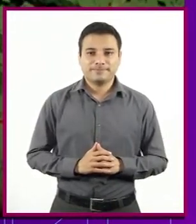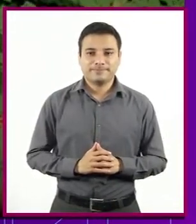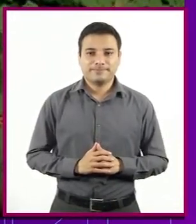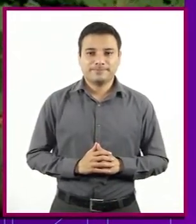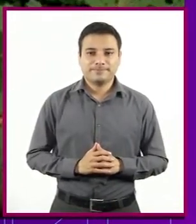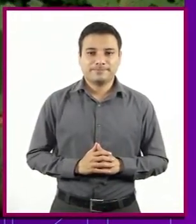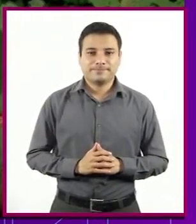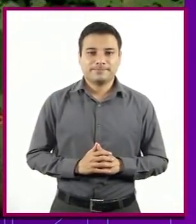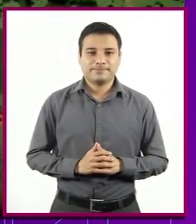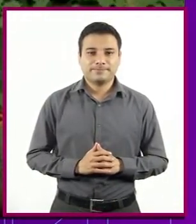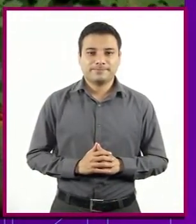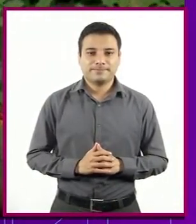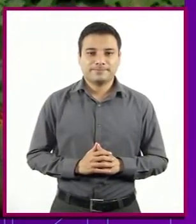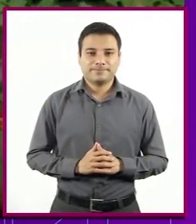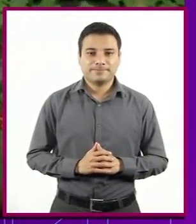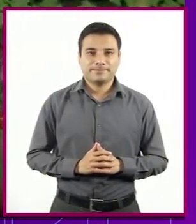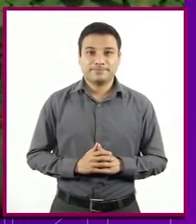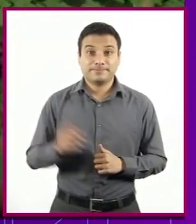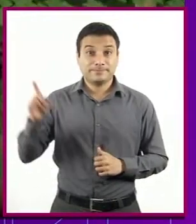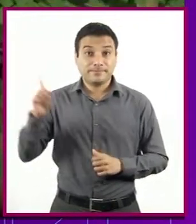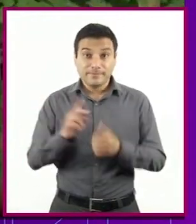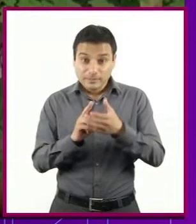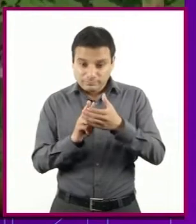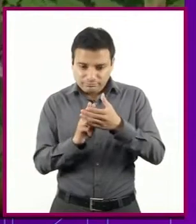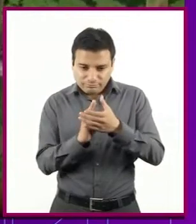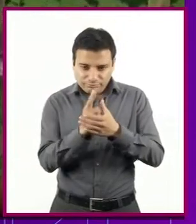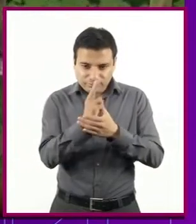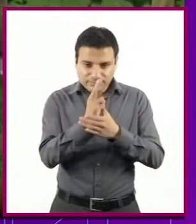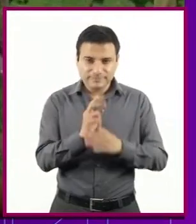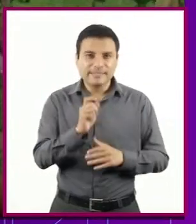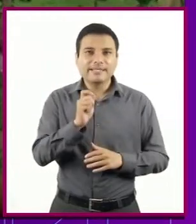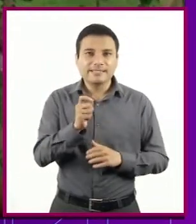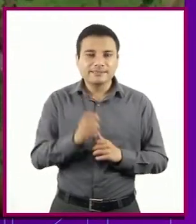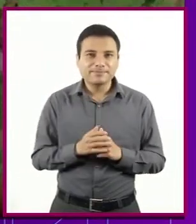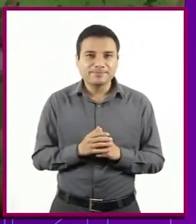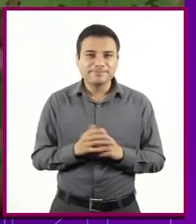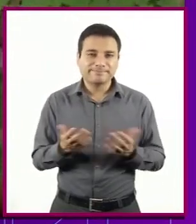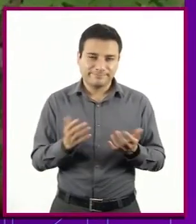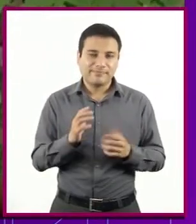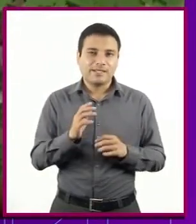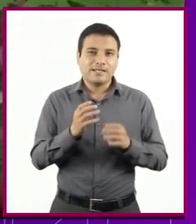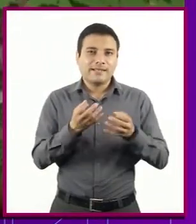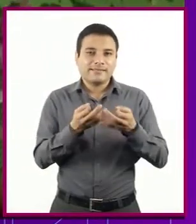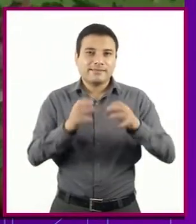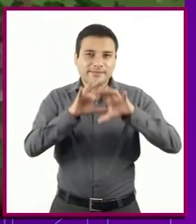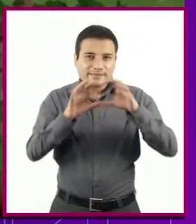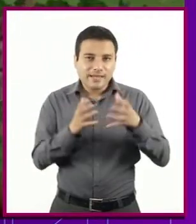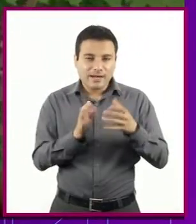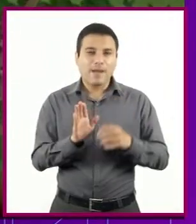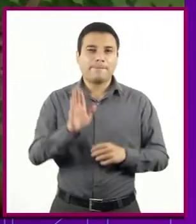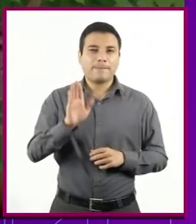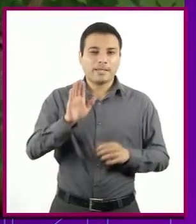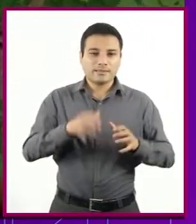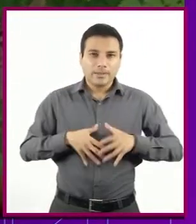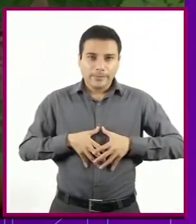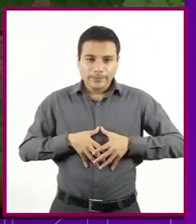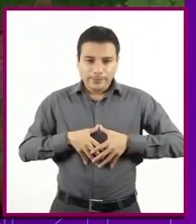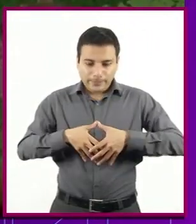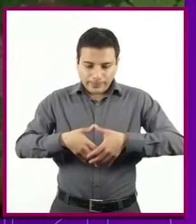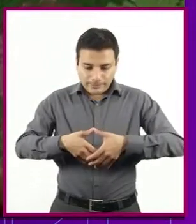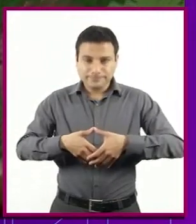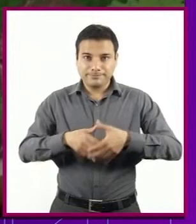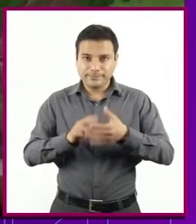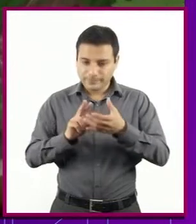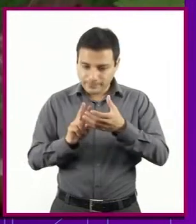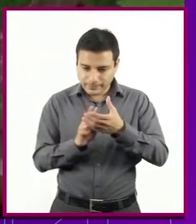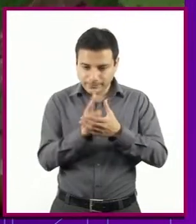La olla de donde sale el tallo es el vientre de la tierra como fuerza reproductora. El árbol florido es vértice del